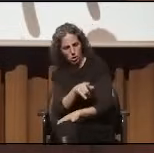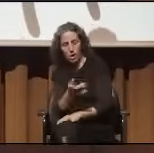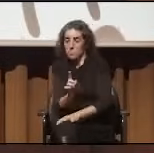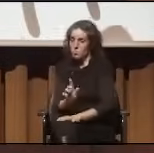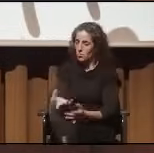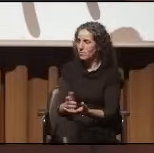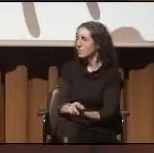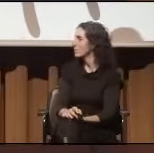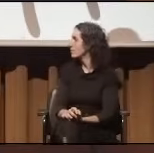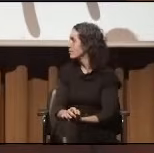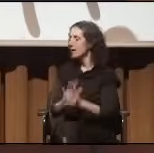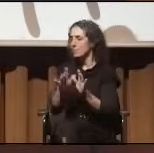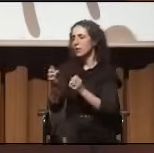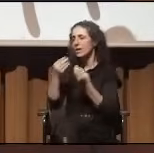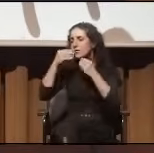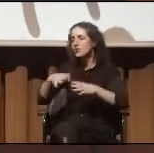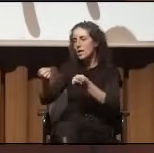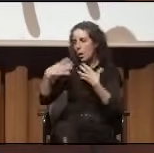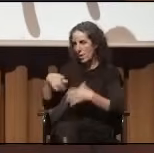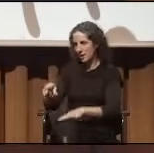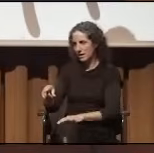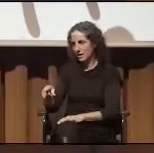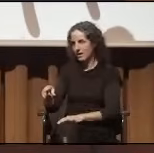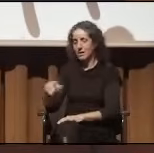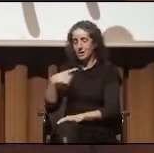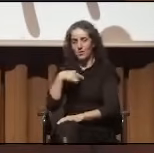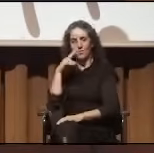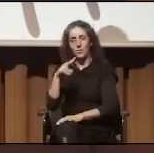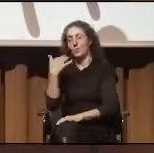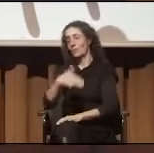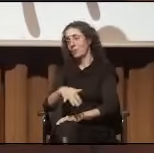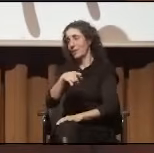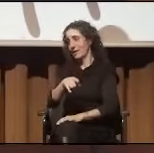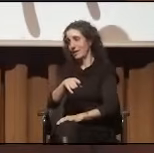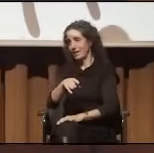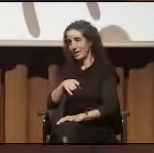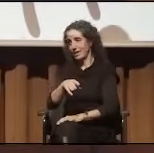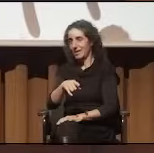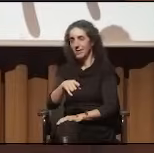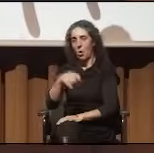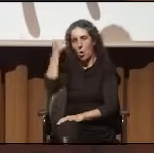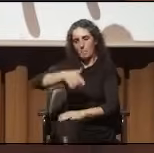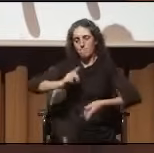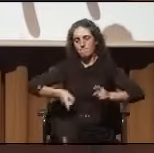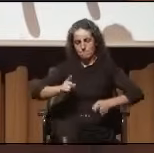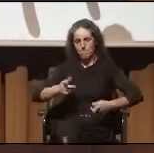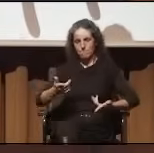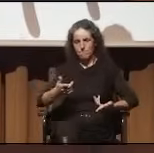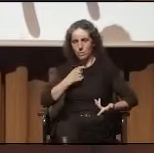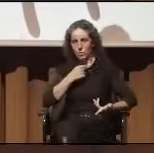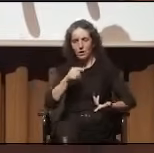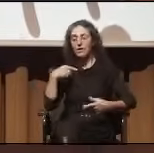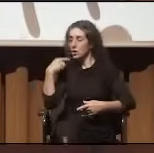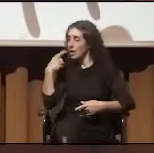bueno, pero me contó la historia. Digo, esto es un macho alfa, o sea, ahora verás tú. Me voy a poner yo de macho alfa. Digo, mira, dile que